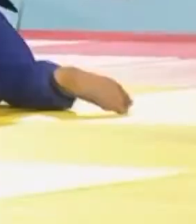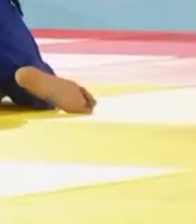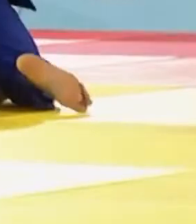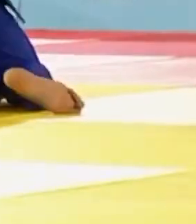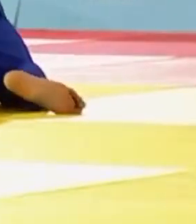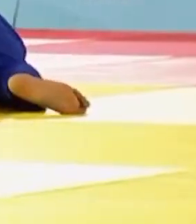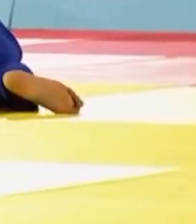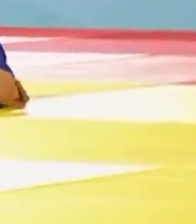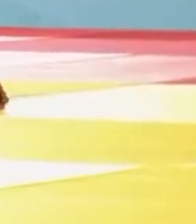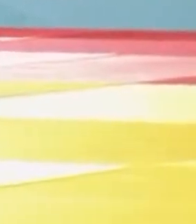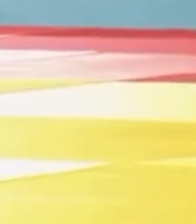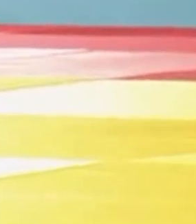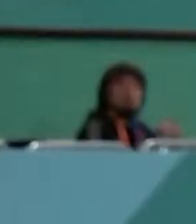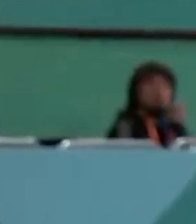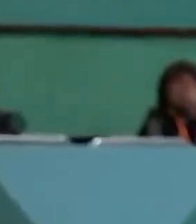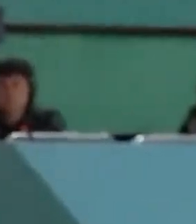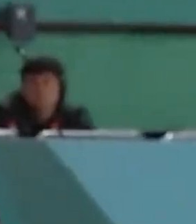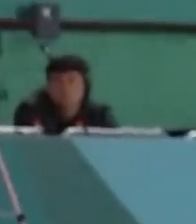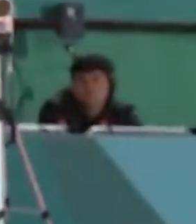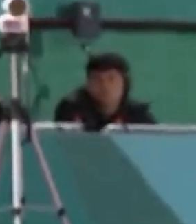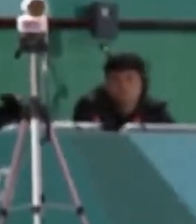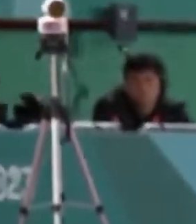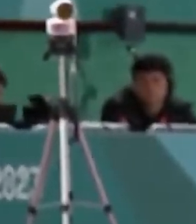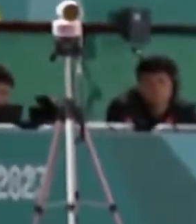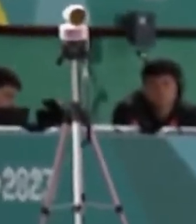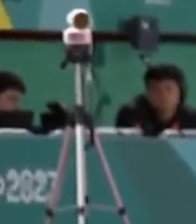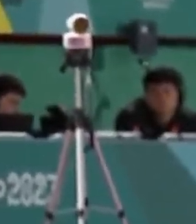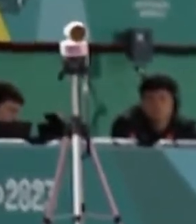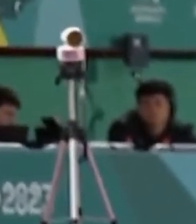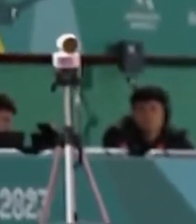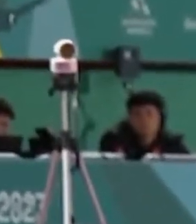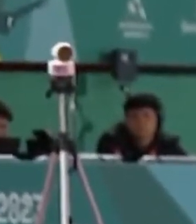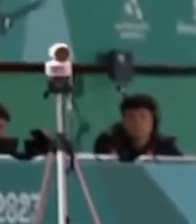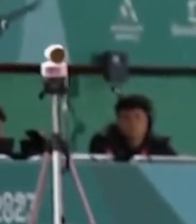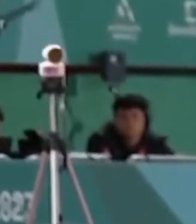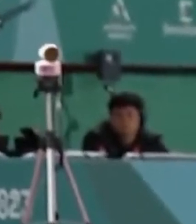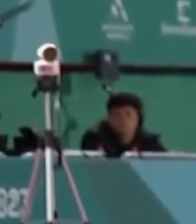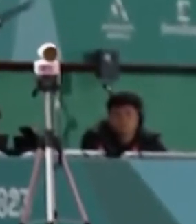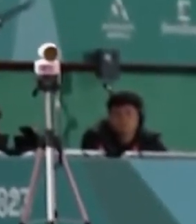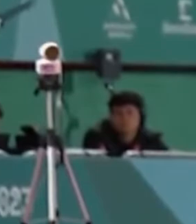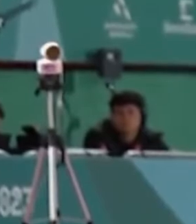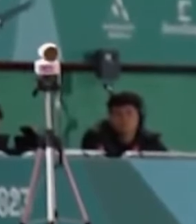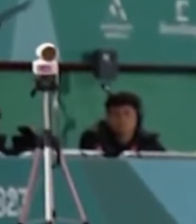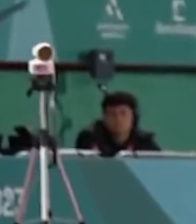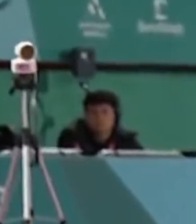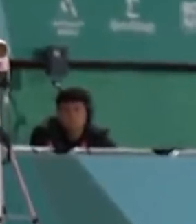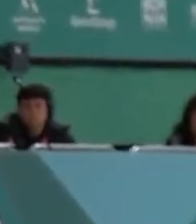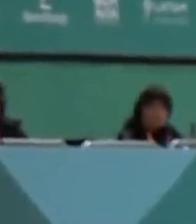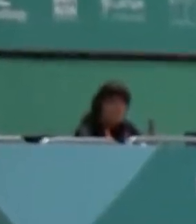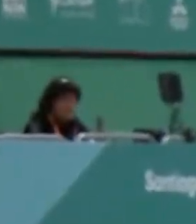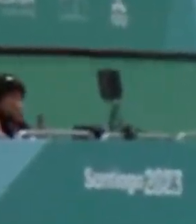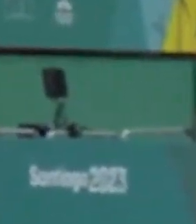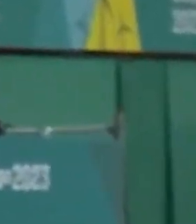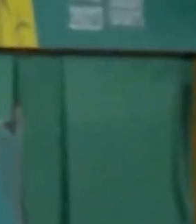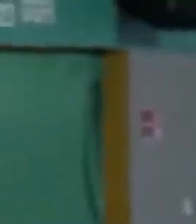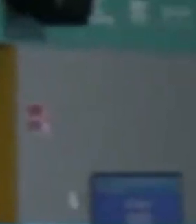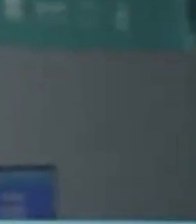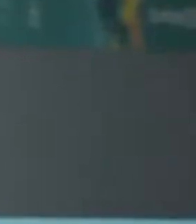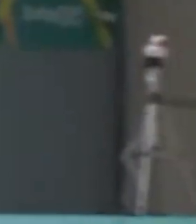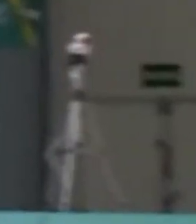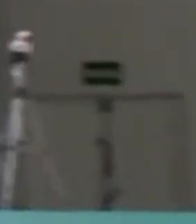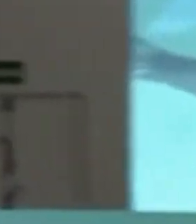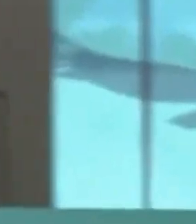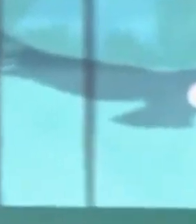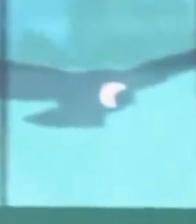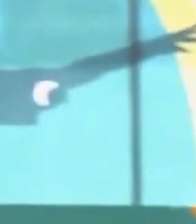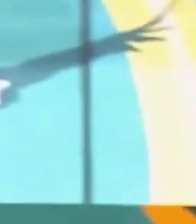bomba, hermano. Tienes que haber vivido. Iván Silva es el campeón panamericano. Maravilla